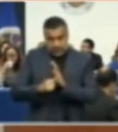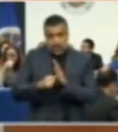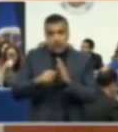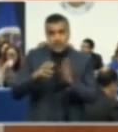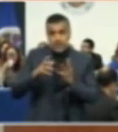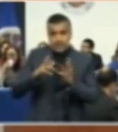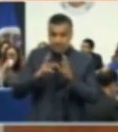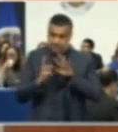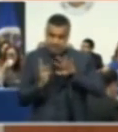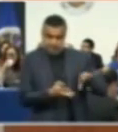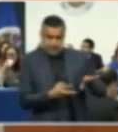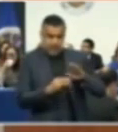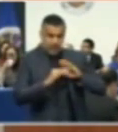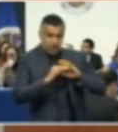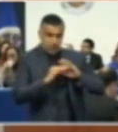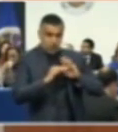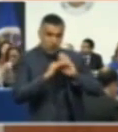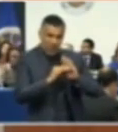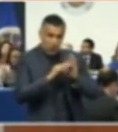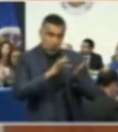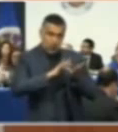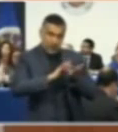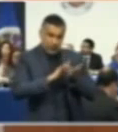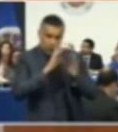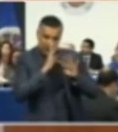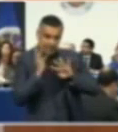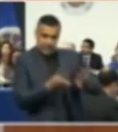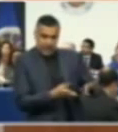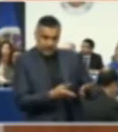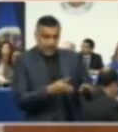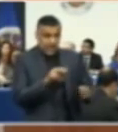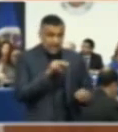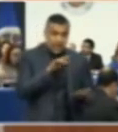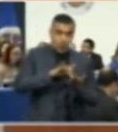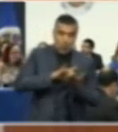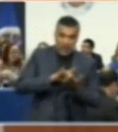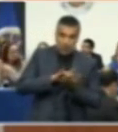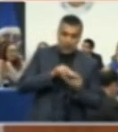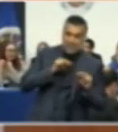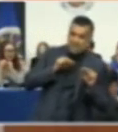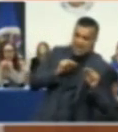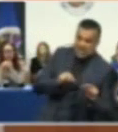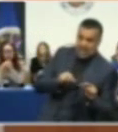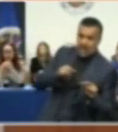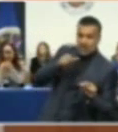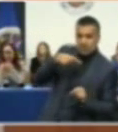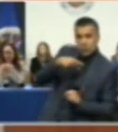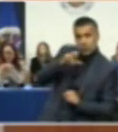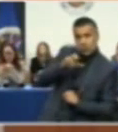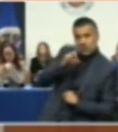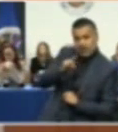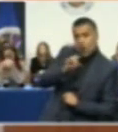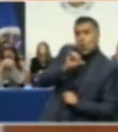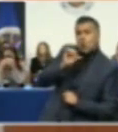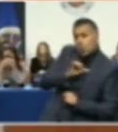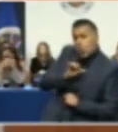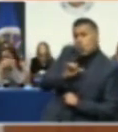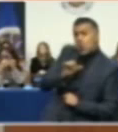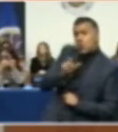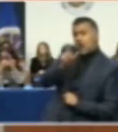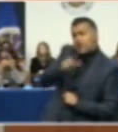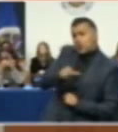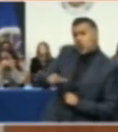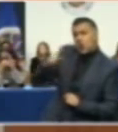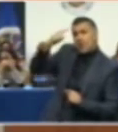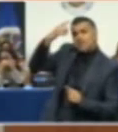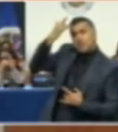deja atrás el modelo médico que veía a las personas con discapacidad como personas con una